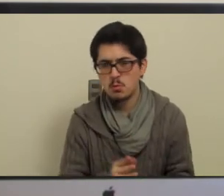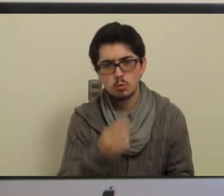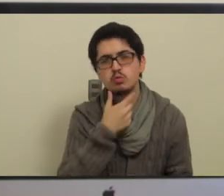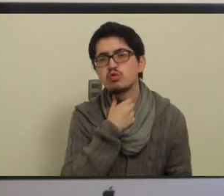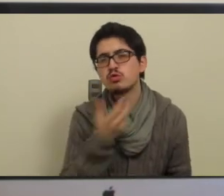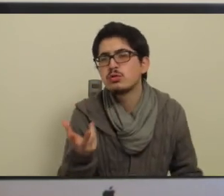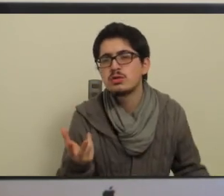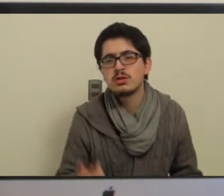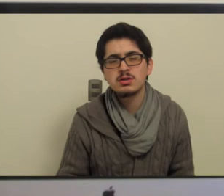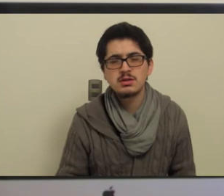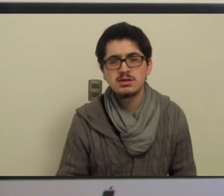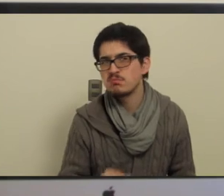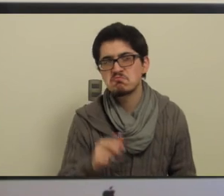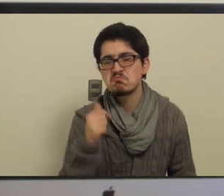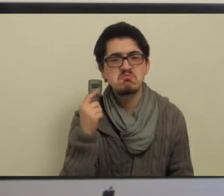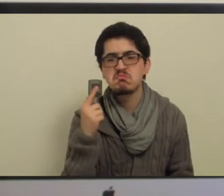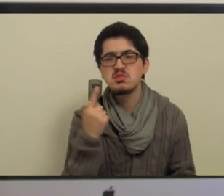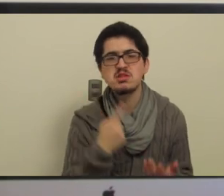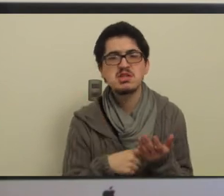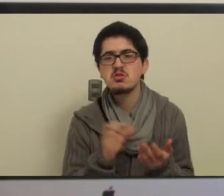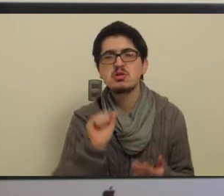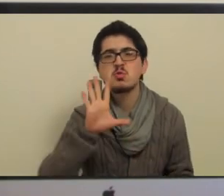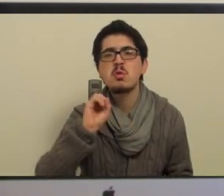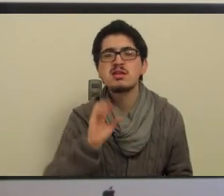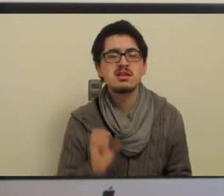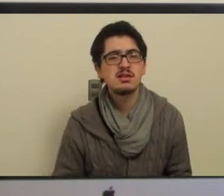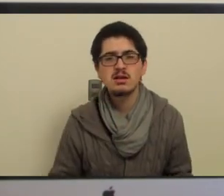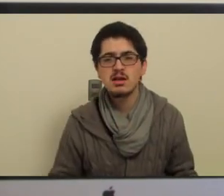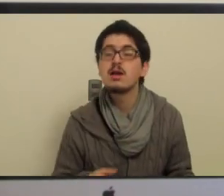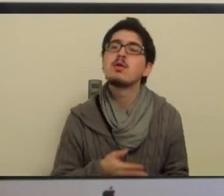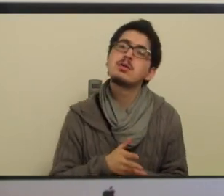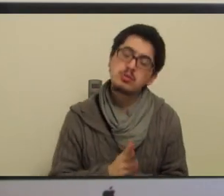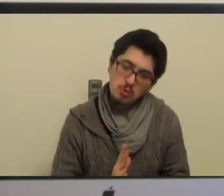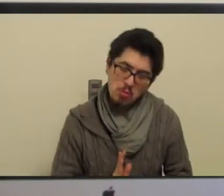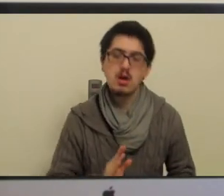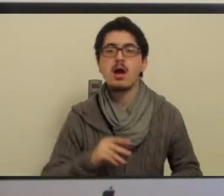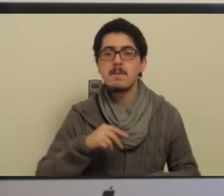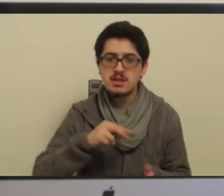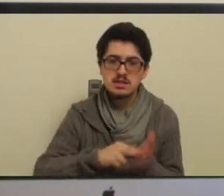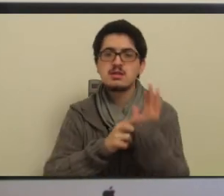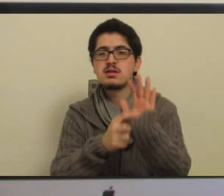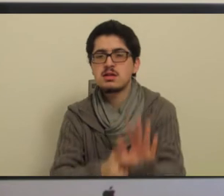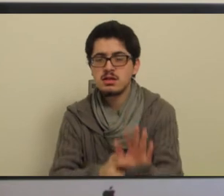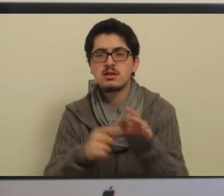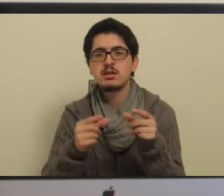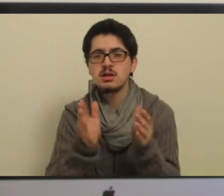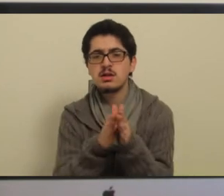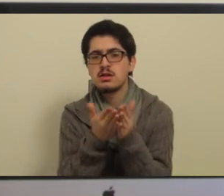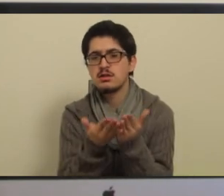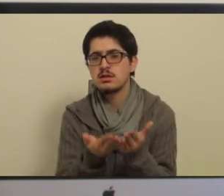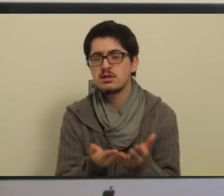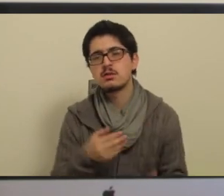principio me pareció atractivo y recién más o menos en la página 150 empezó a tener una participación bastante especial dentro de la